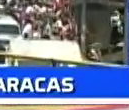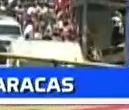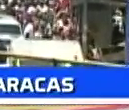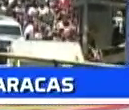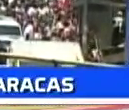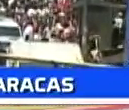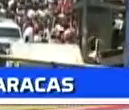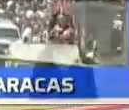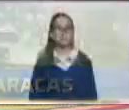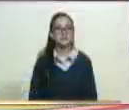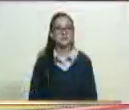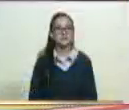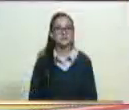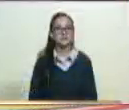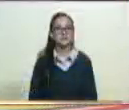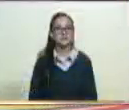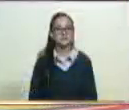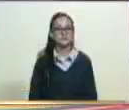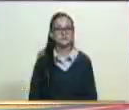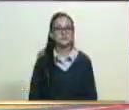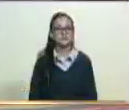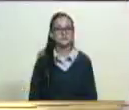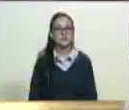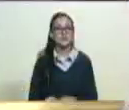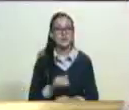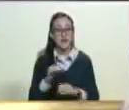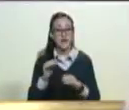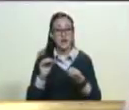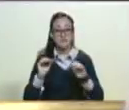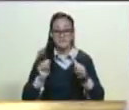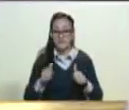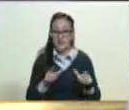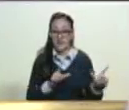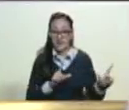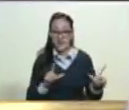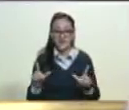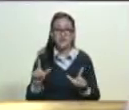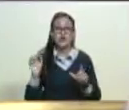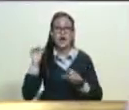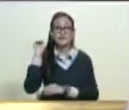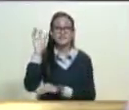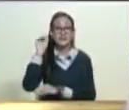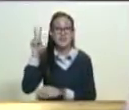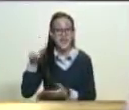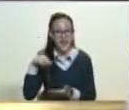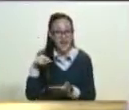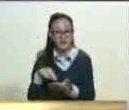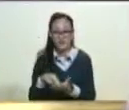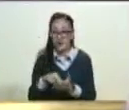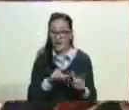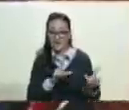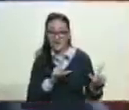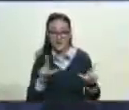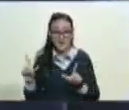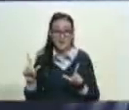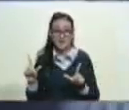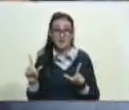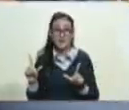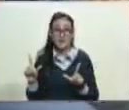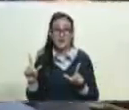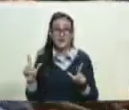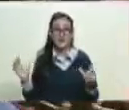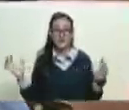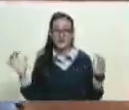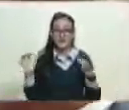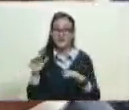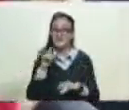y Soberana. Queda así formalmente instalada esta Asamblea Nacional Constituyente convocada